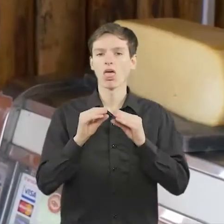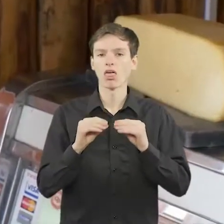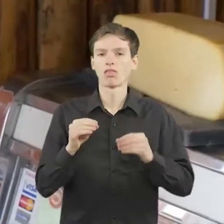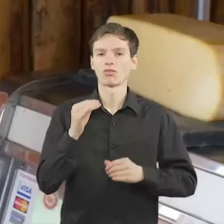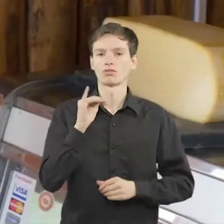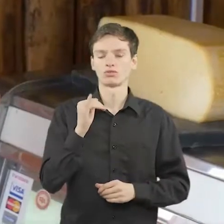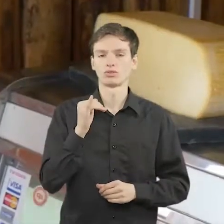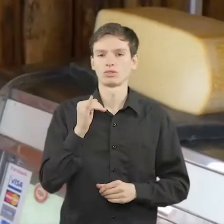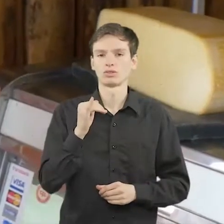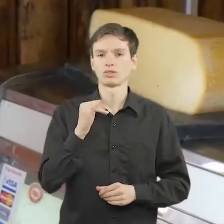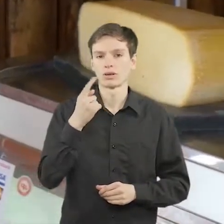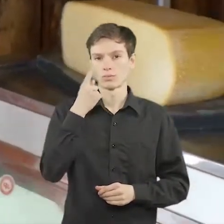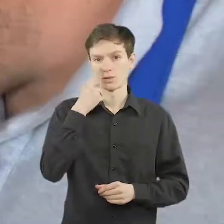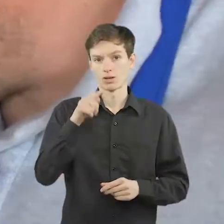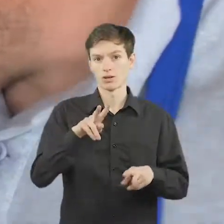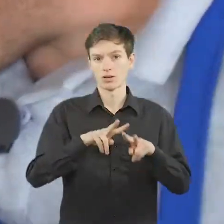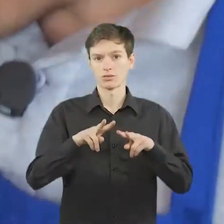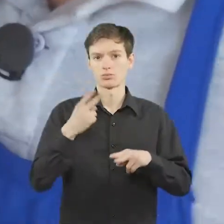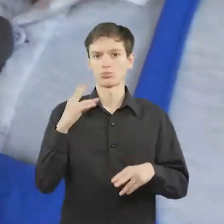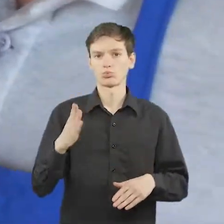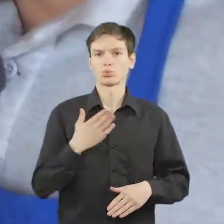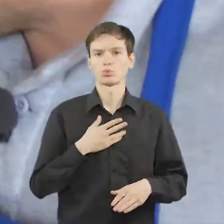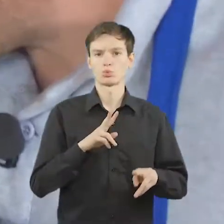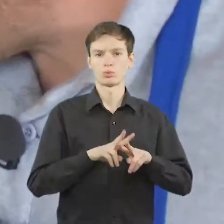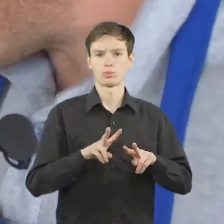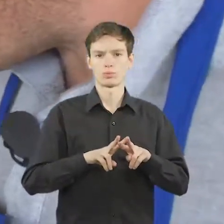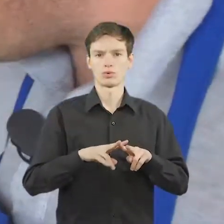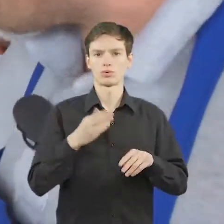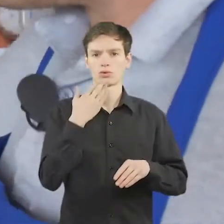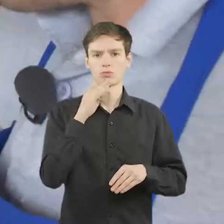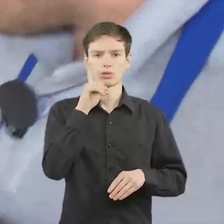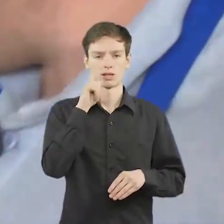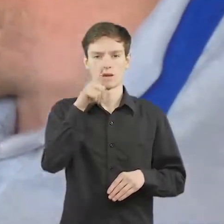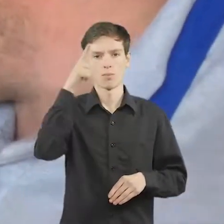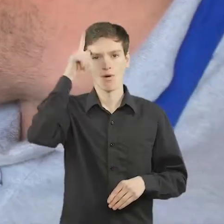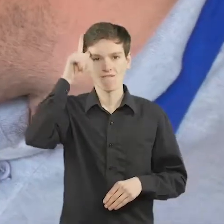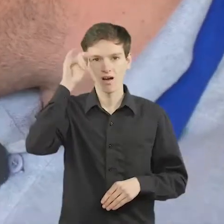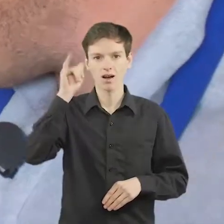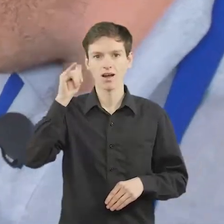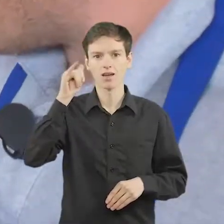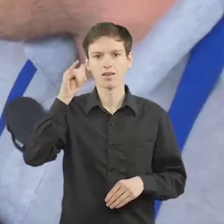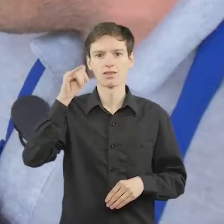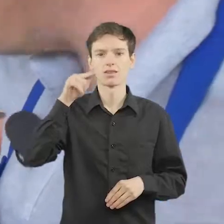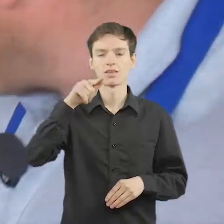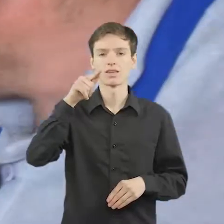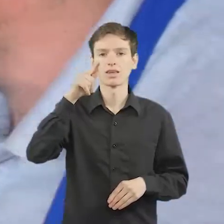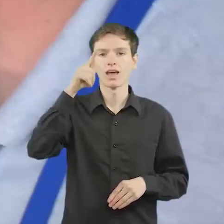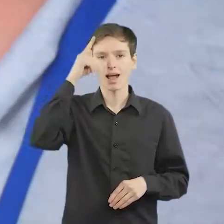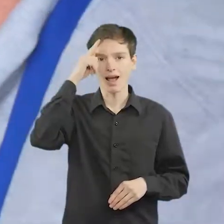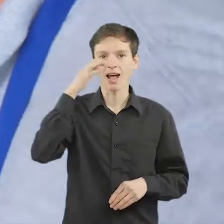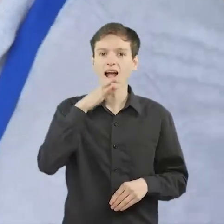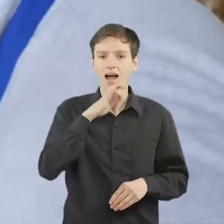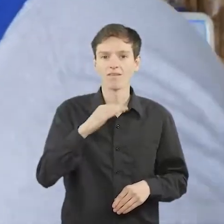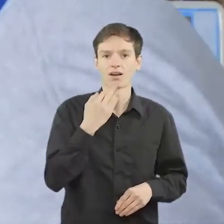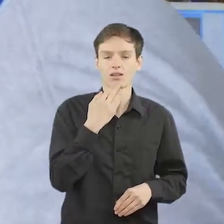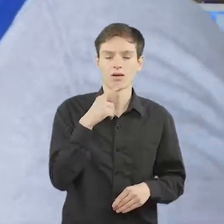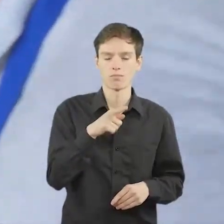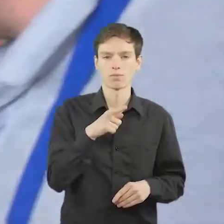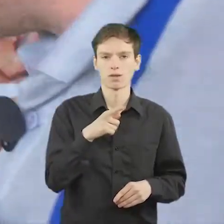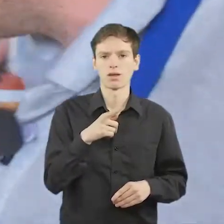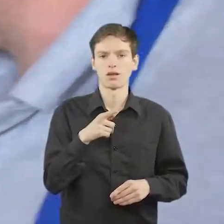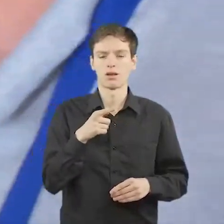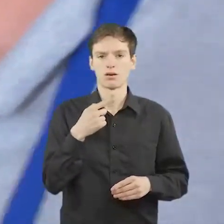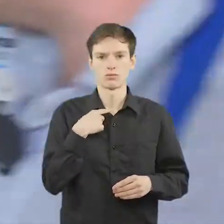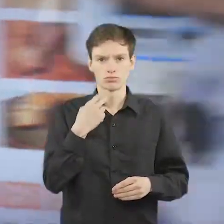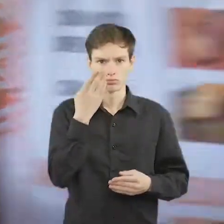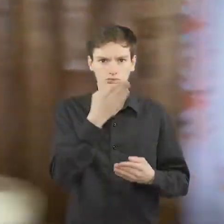Distinto. Blandito. Sí. Lo que está acá, elaboración propia ya. Tenemos las vacas y las cabras que las vamos a ir a sacar la leche ahora. ¿Ya? Para